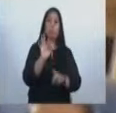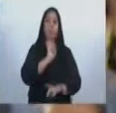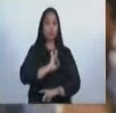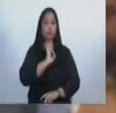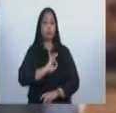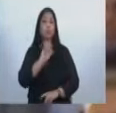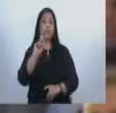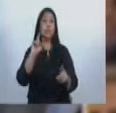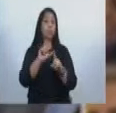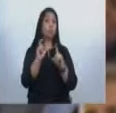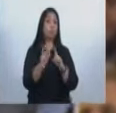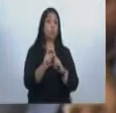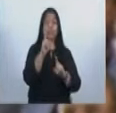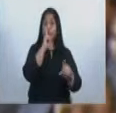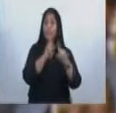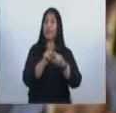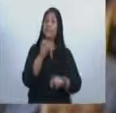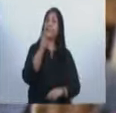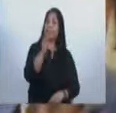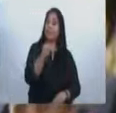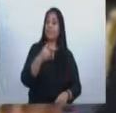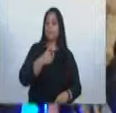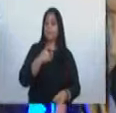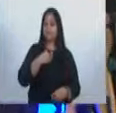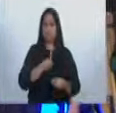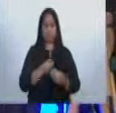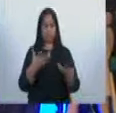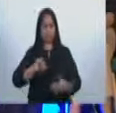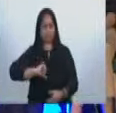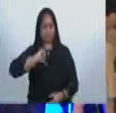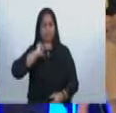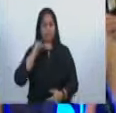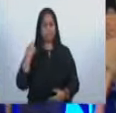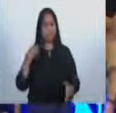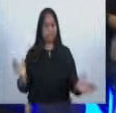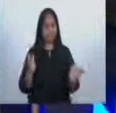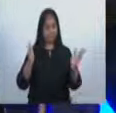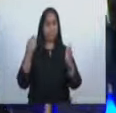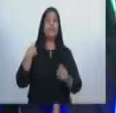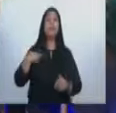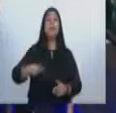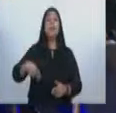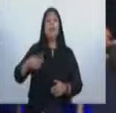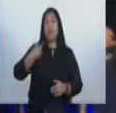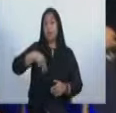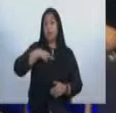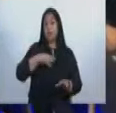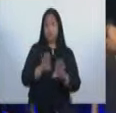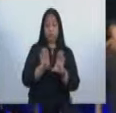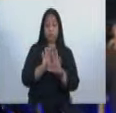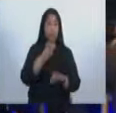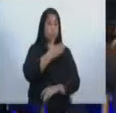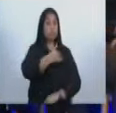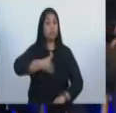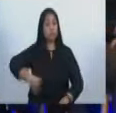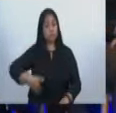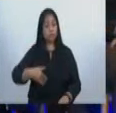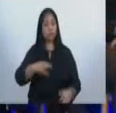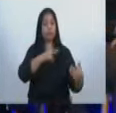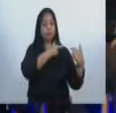y culturalmente y de ahí tenemos que sacar muchísimo orgullo para salir adelante a nosotros como gobierno nos corresponde